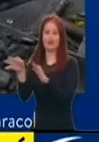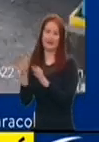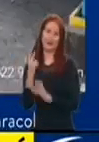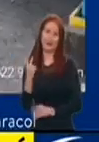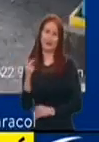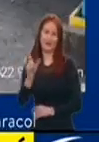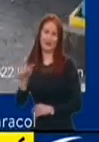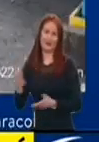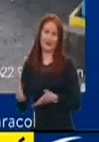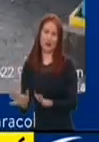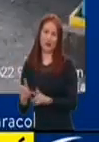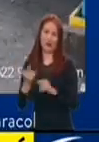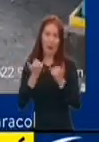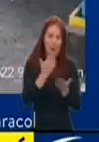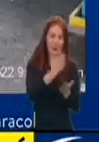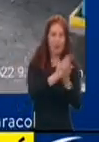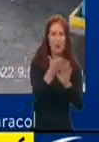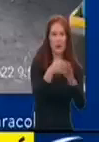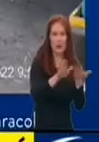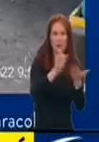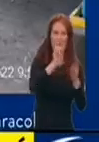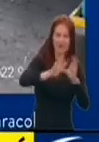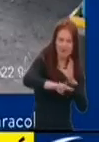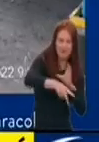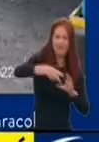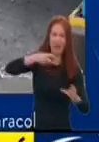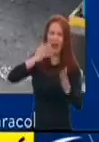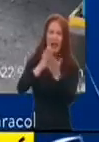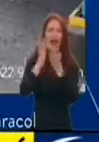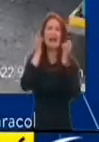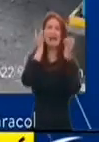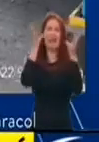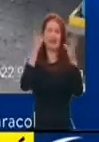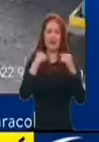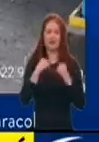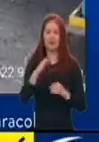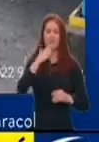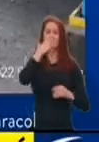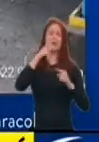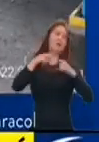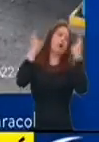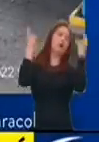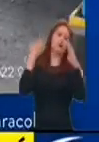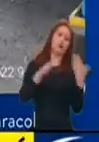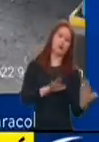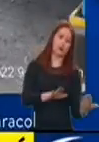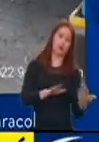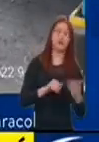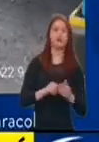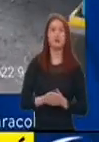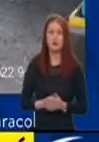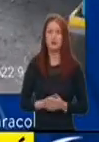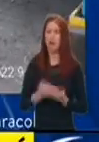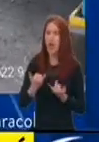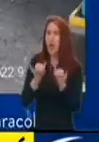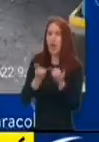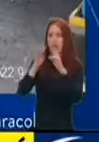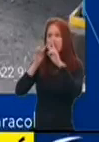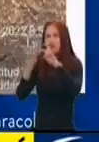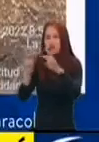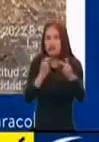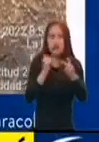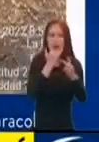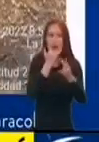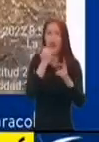autoridades continúan en este sitio realizando todo lo que hace referencia a la investigación y también lo que hace referencia al